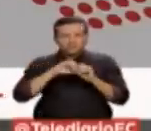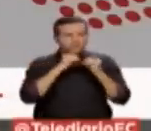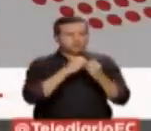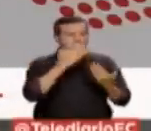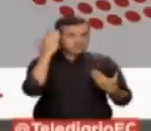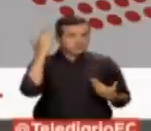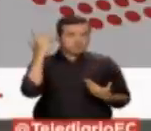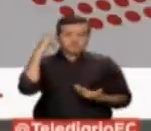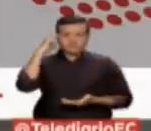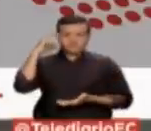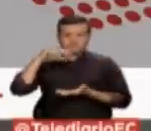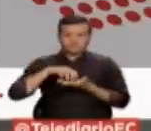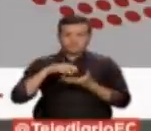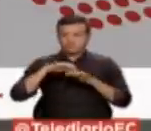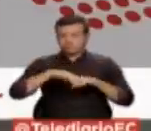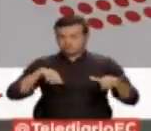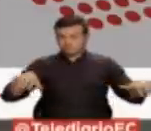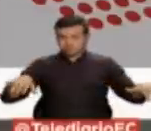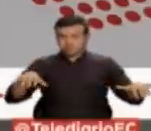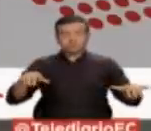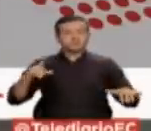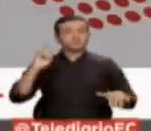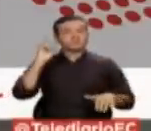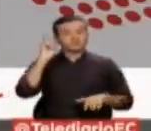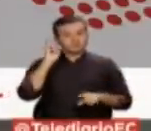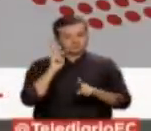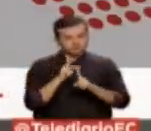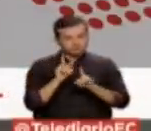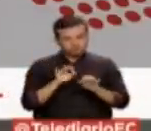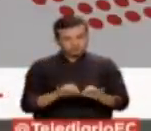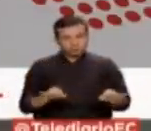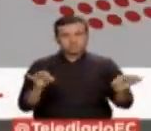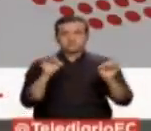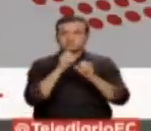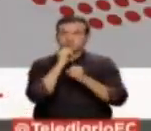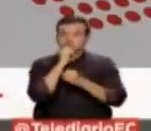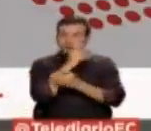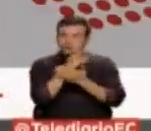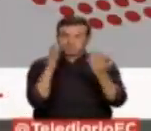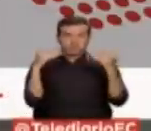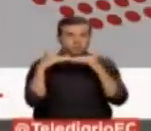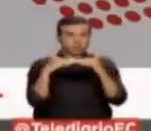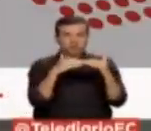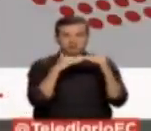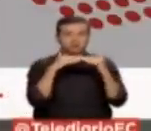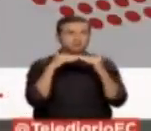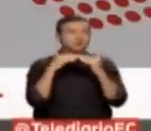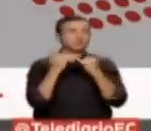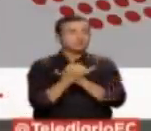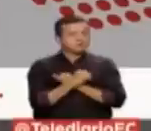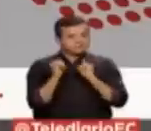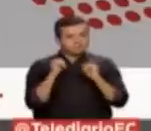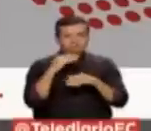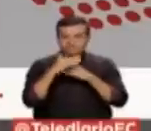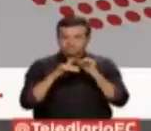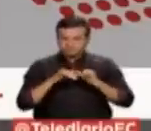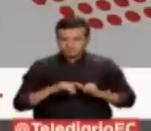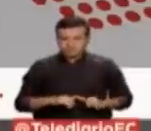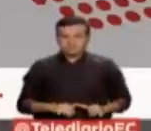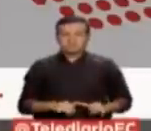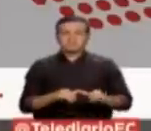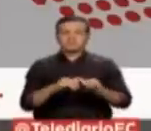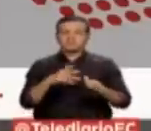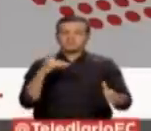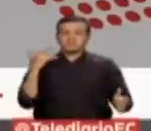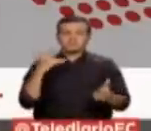el estado del partido y eso yo creo que es clave como un mensaje de democracia de Independencia así nos vamos a mantener mientras